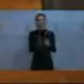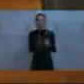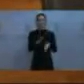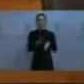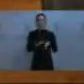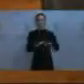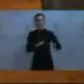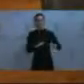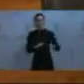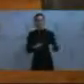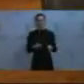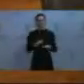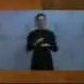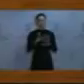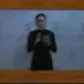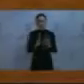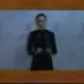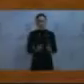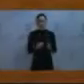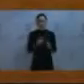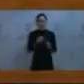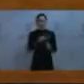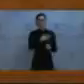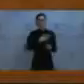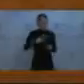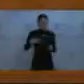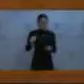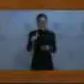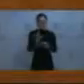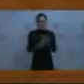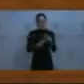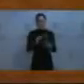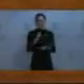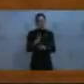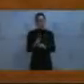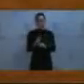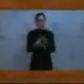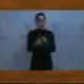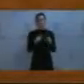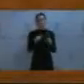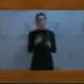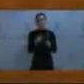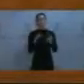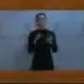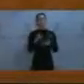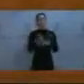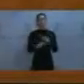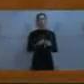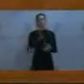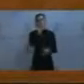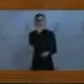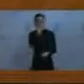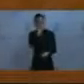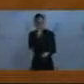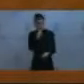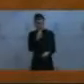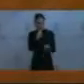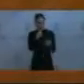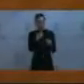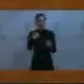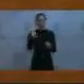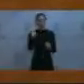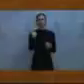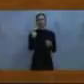con cumplimiento con la voluntad y de, en teoría, fácil ejecución. Le planteé entonces dos